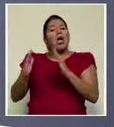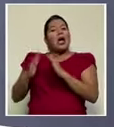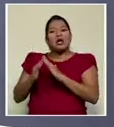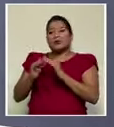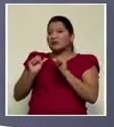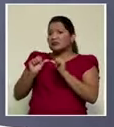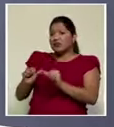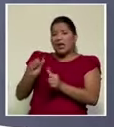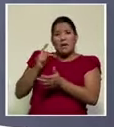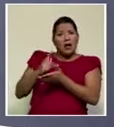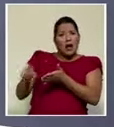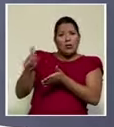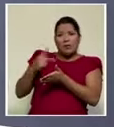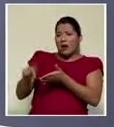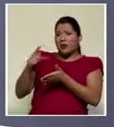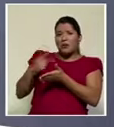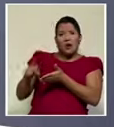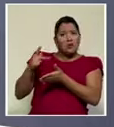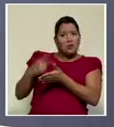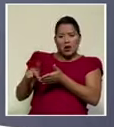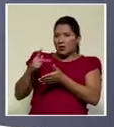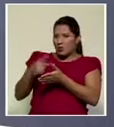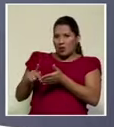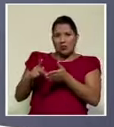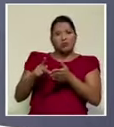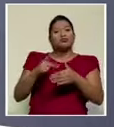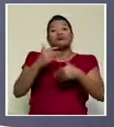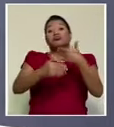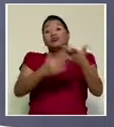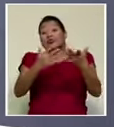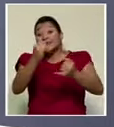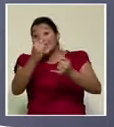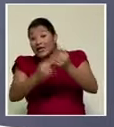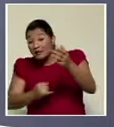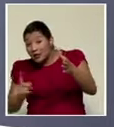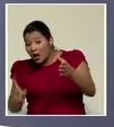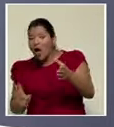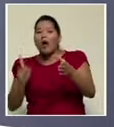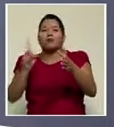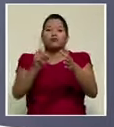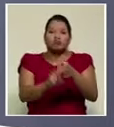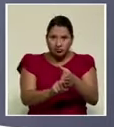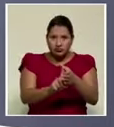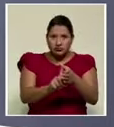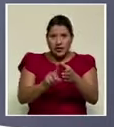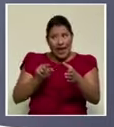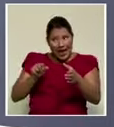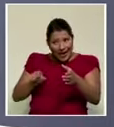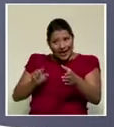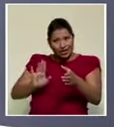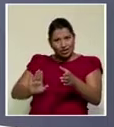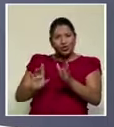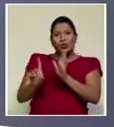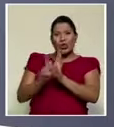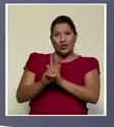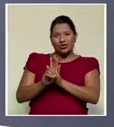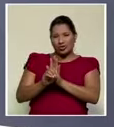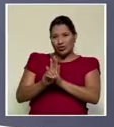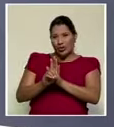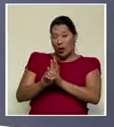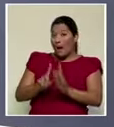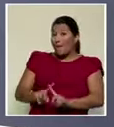que le presentaba nuestro ordenamiento jurídico y que eran su derecho y su prerrogativa, don Luis Antonio lo que hace